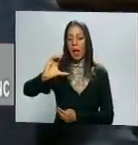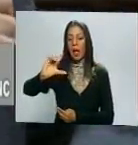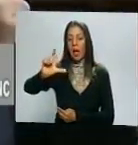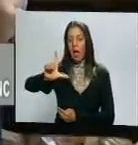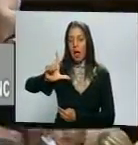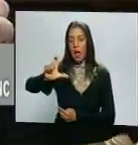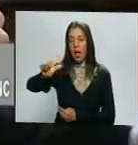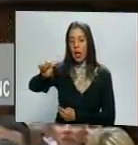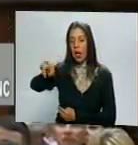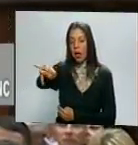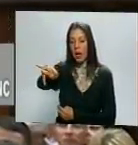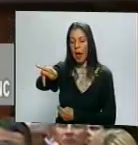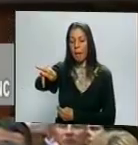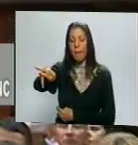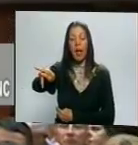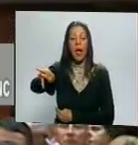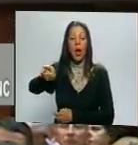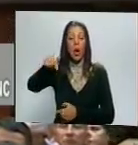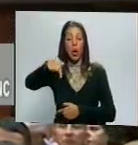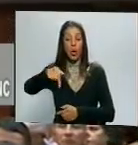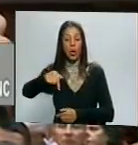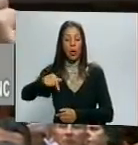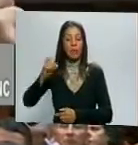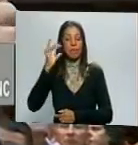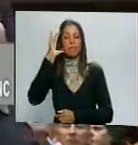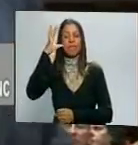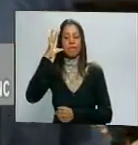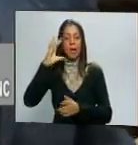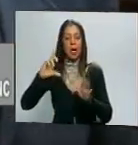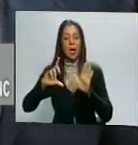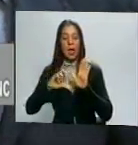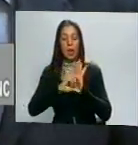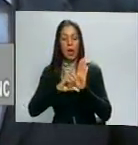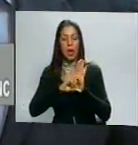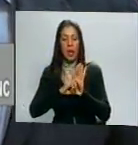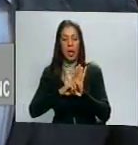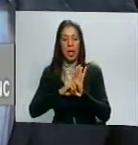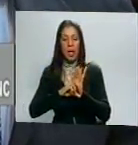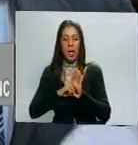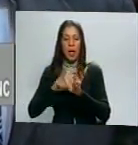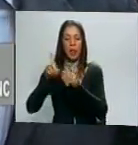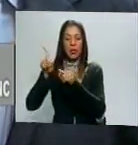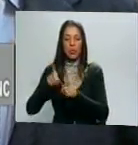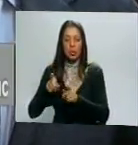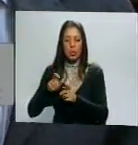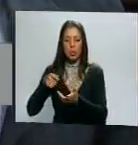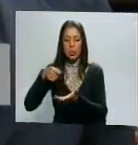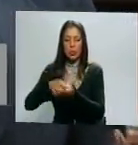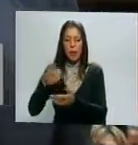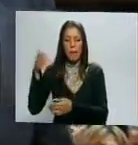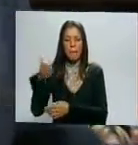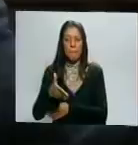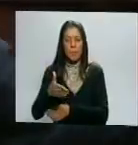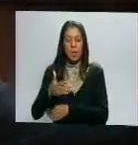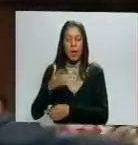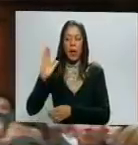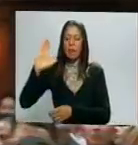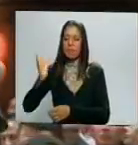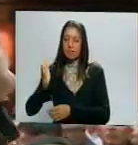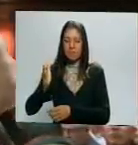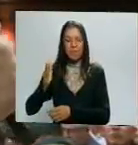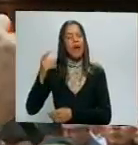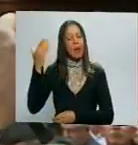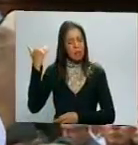Yo incorporo a ese proceso la ley constitucional de la unidad tributaria sancionatoria, que también